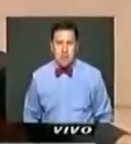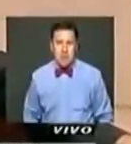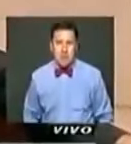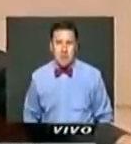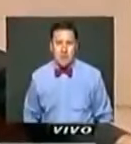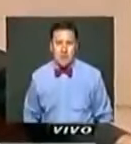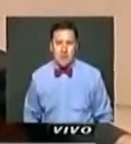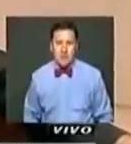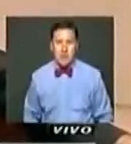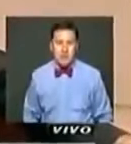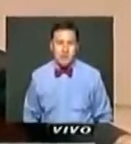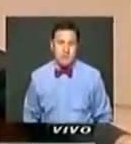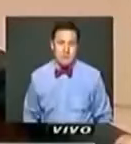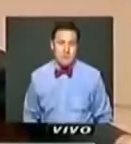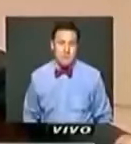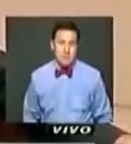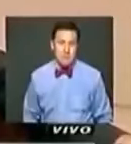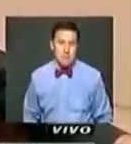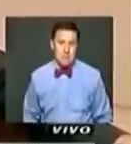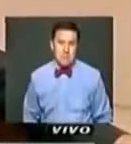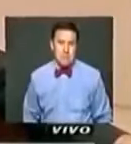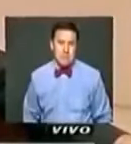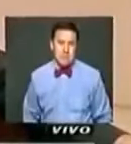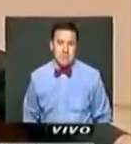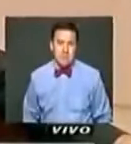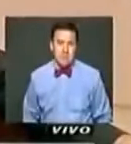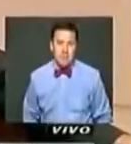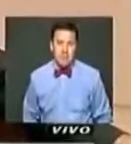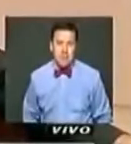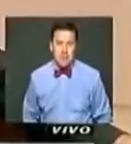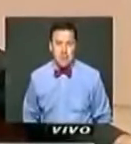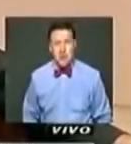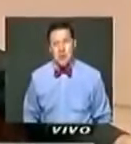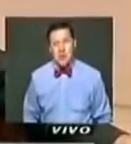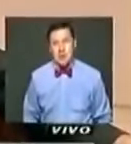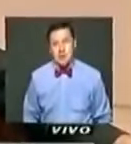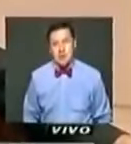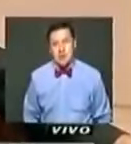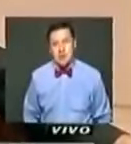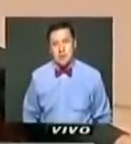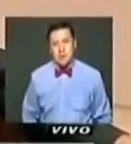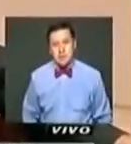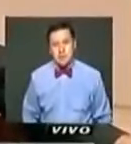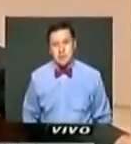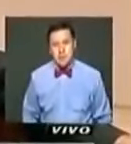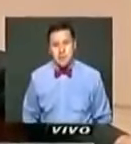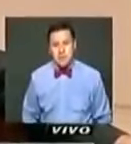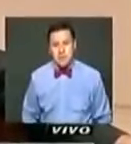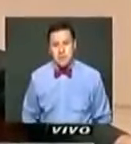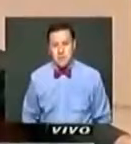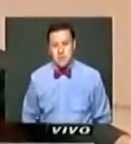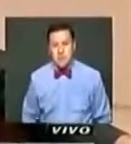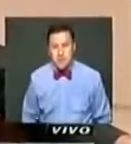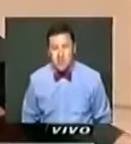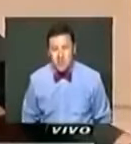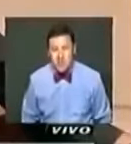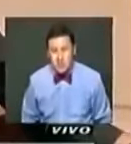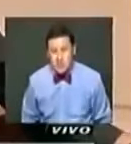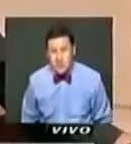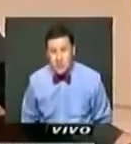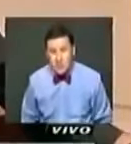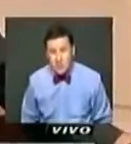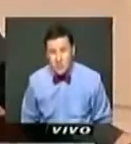El señor Castaño en la segunda entrevista dijo, no acepto, era junio, julio.